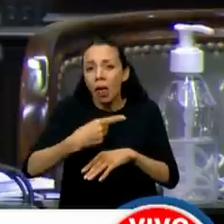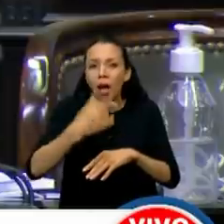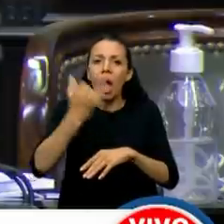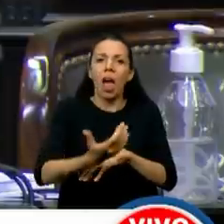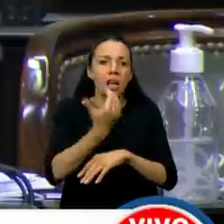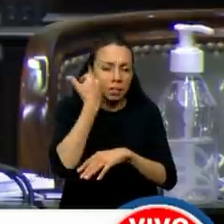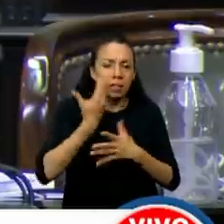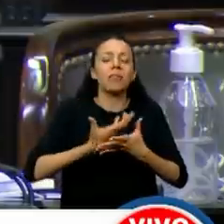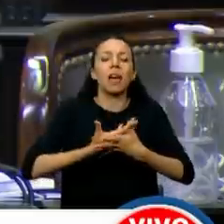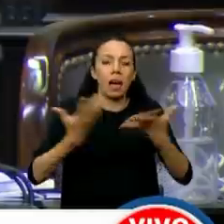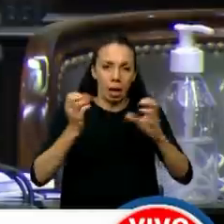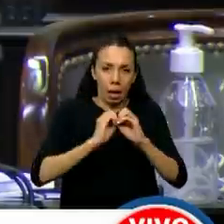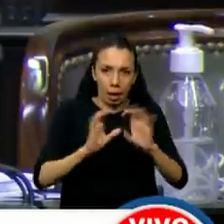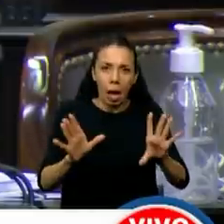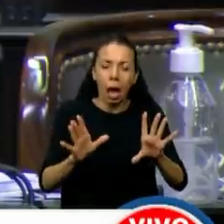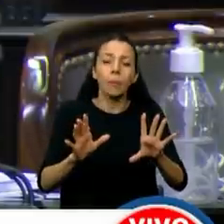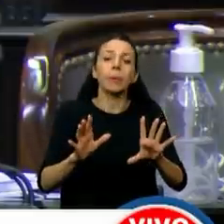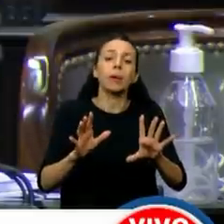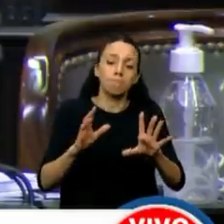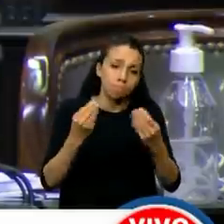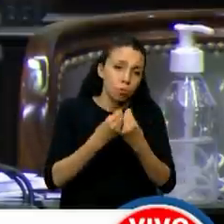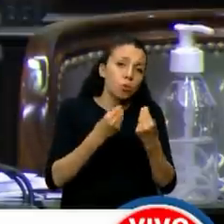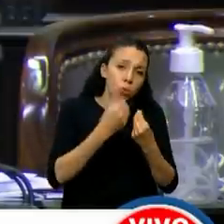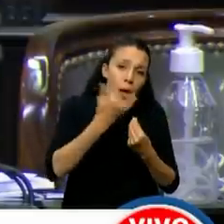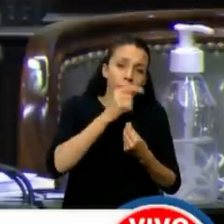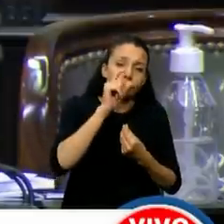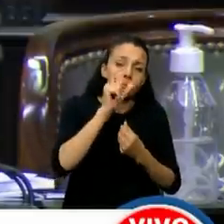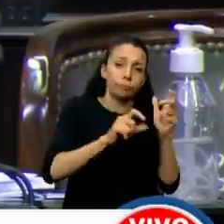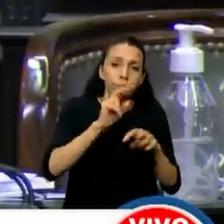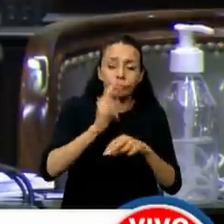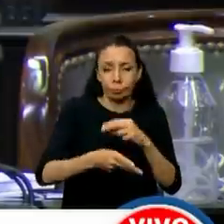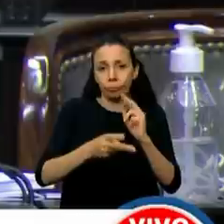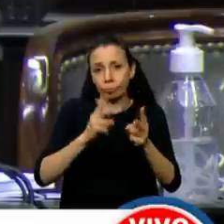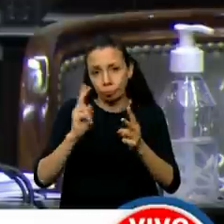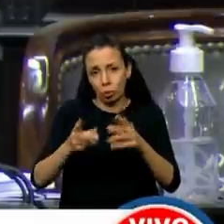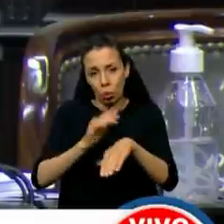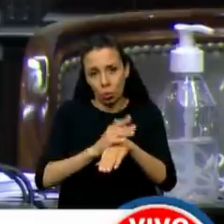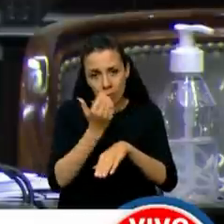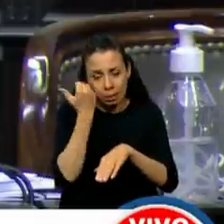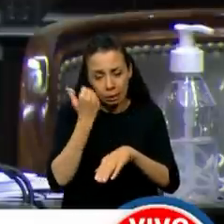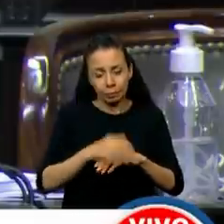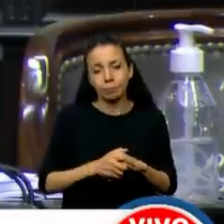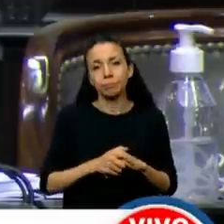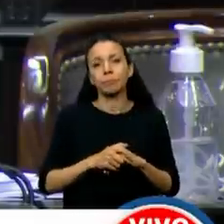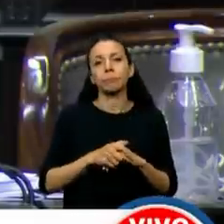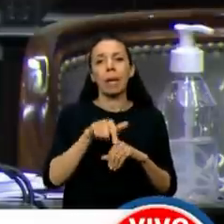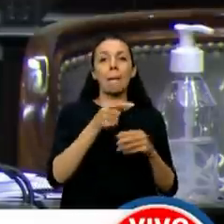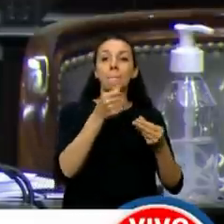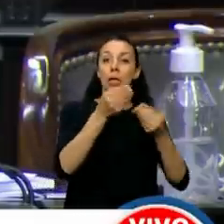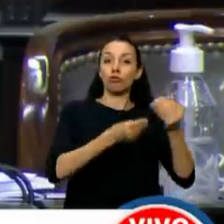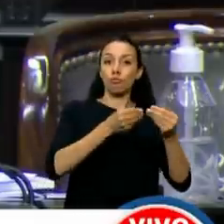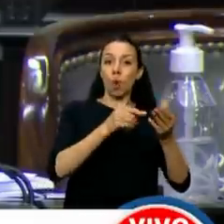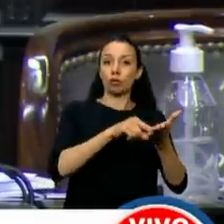y muchos de ellos con pérdidas de vida en el presupuesto que está del año que finaliza se habían asignado